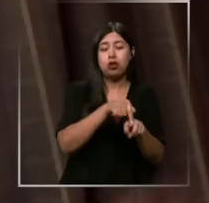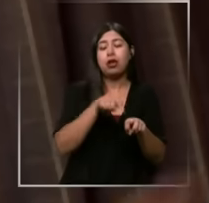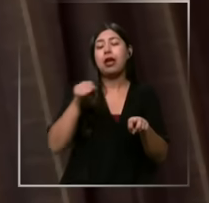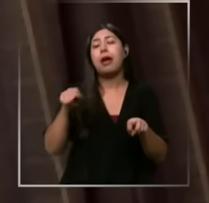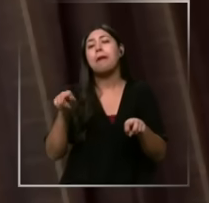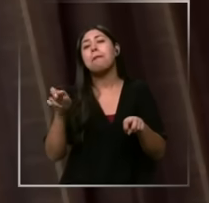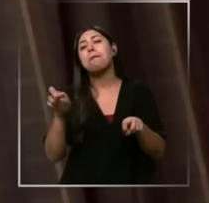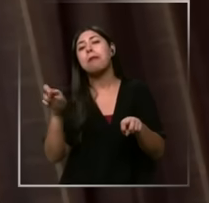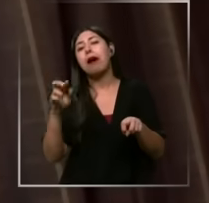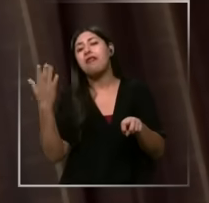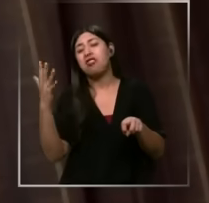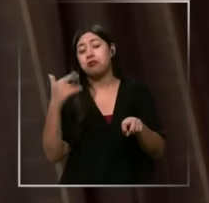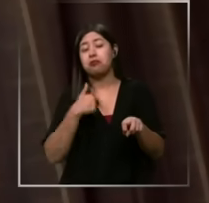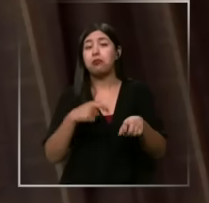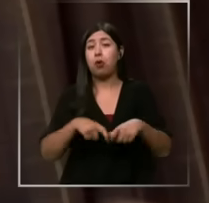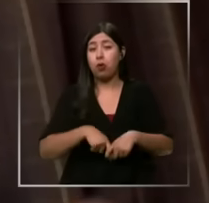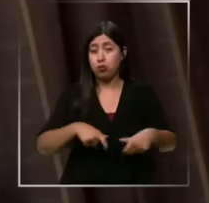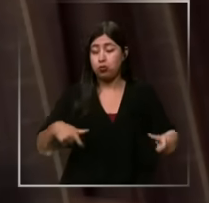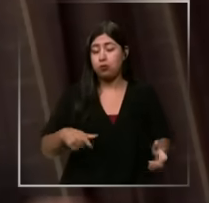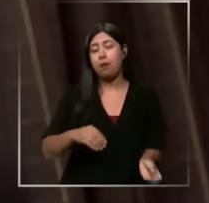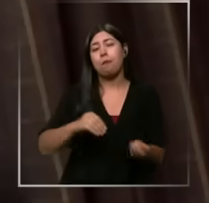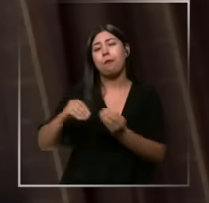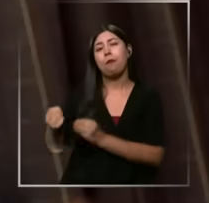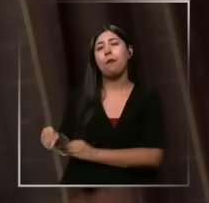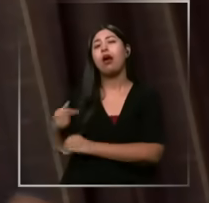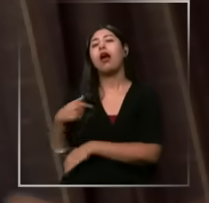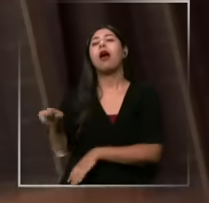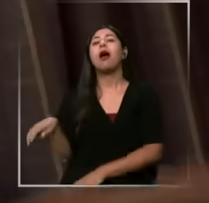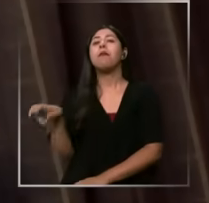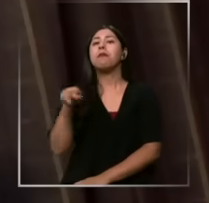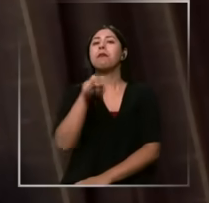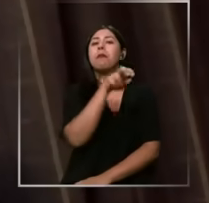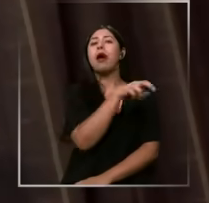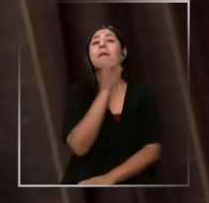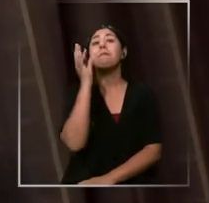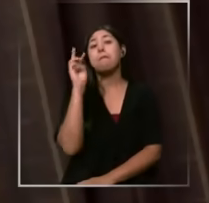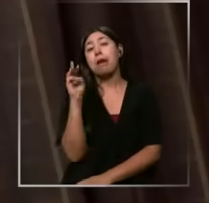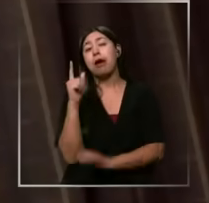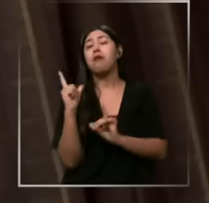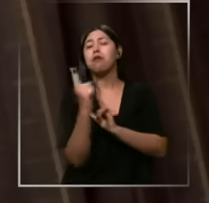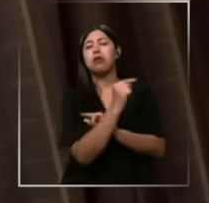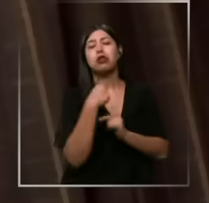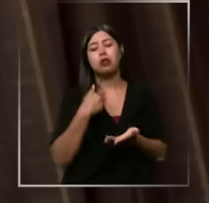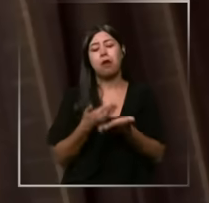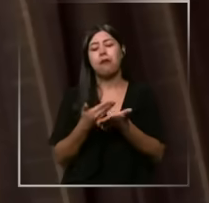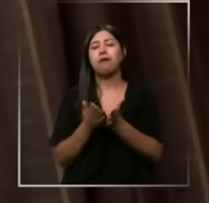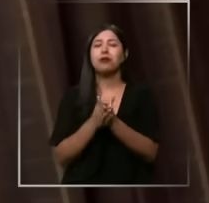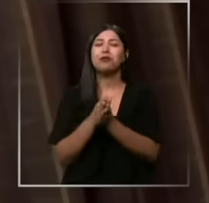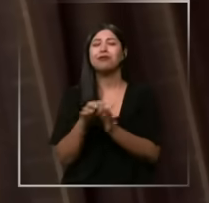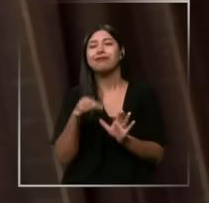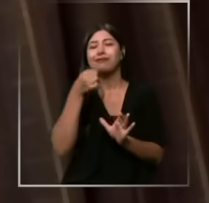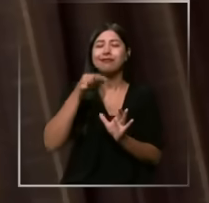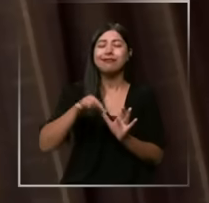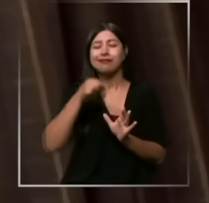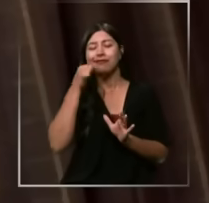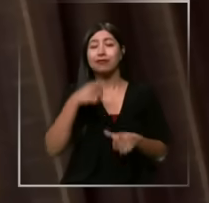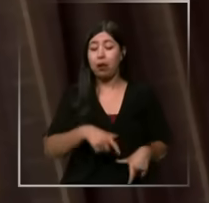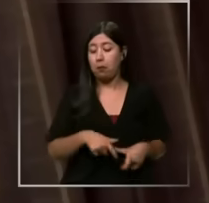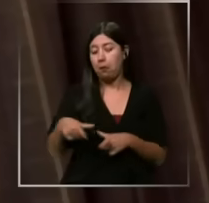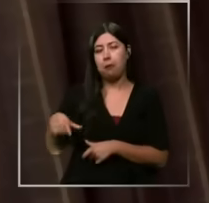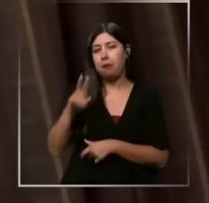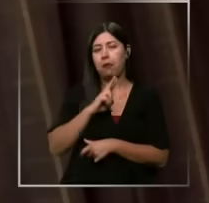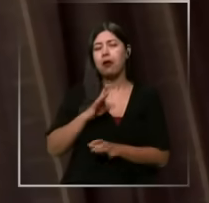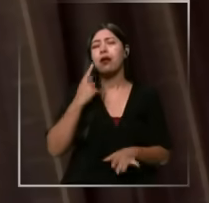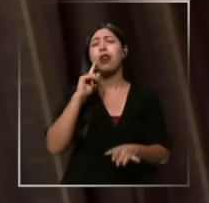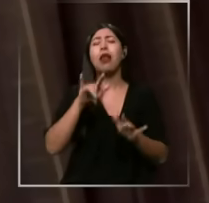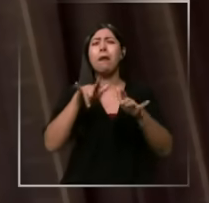cinturón, bien, dije, ya la espero. Y me puse a comer unos chocolates, así me dije, voy a aprovechar de comer chocolate. Y de repente el